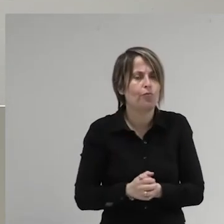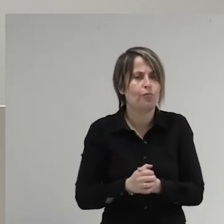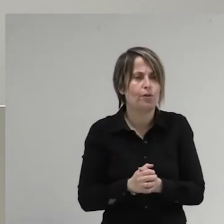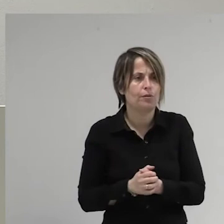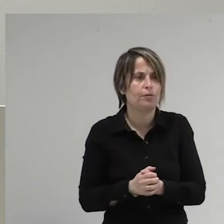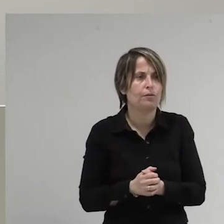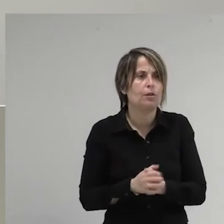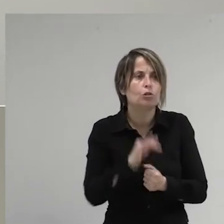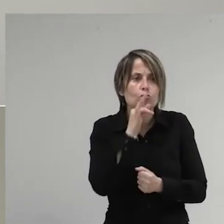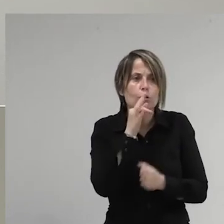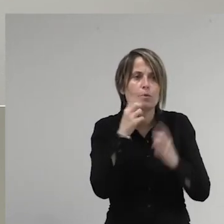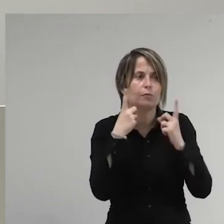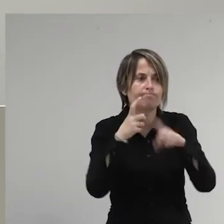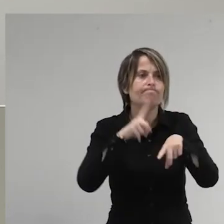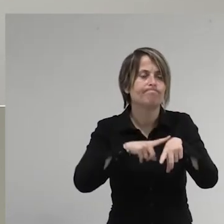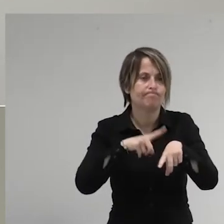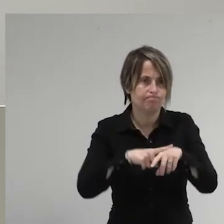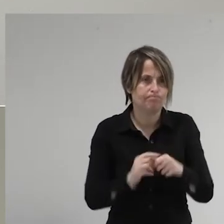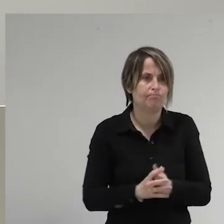tiene que pasar tiempo